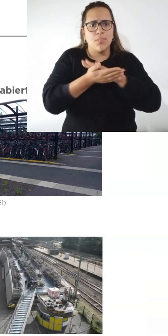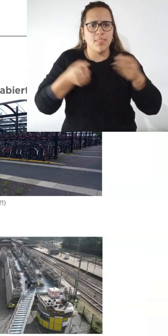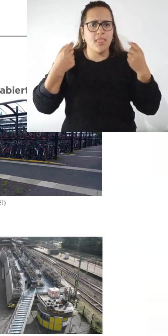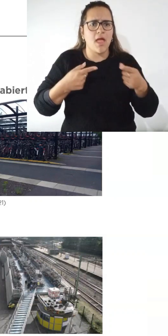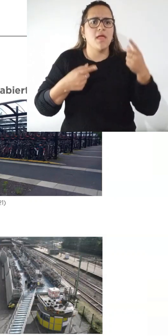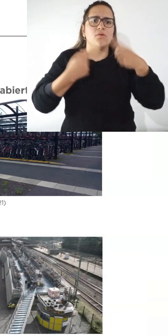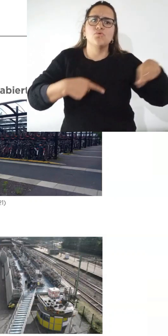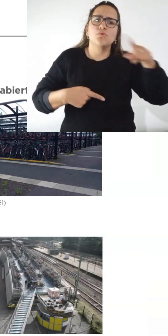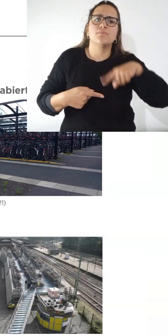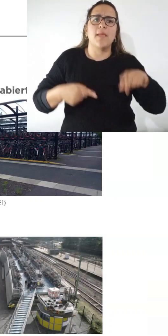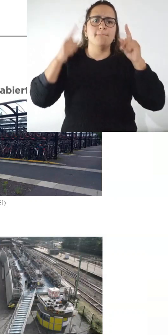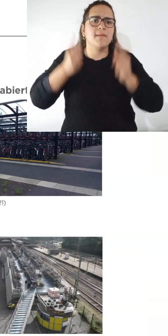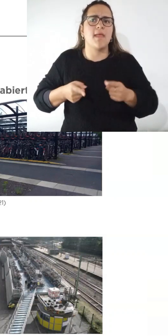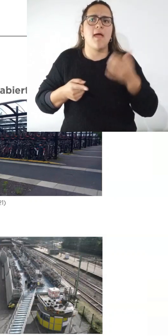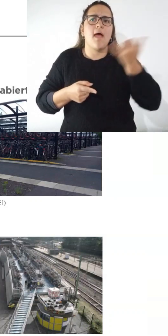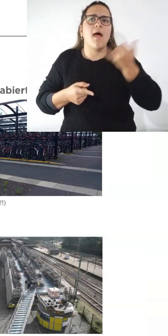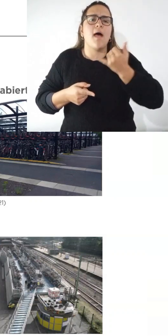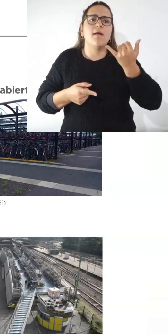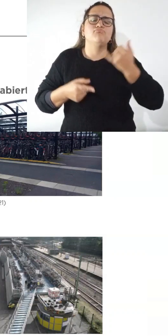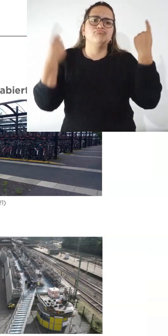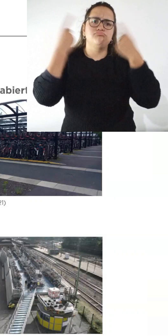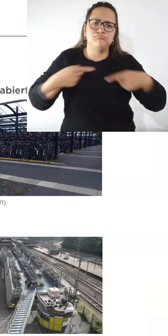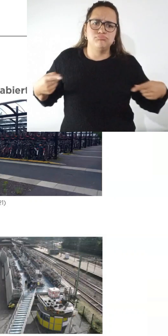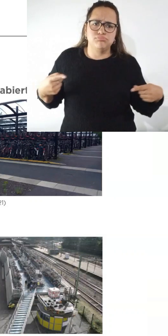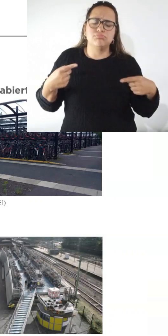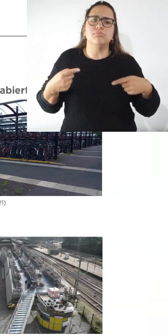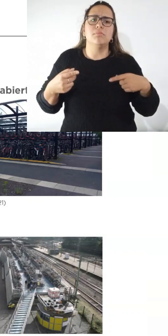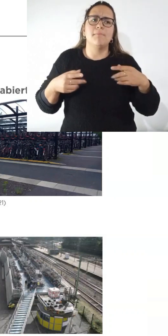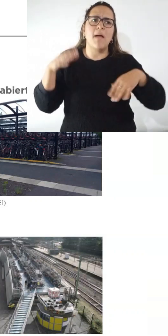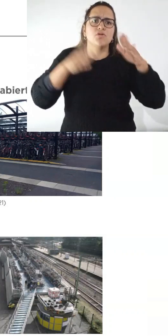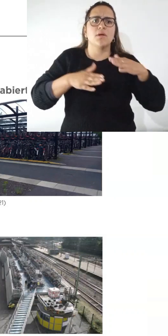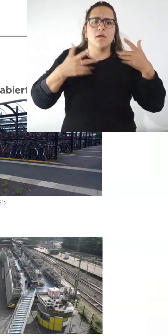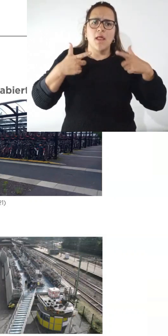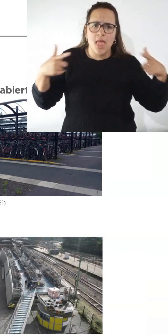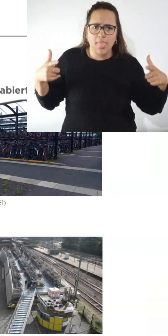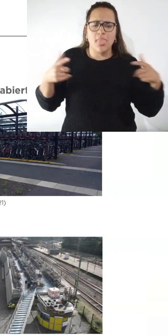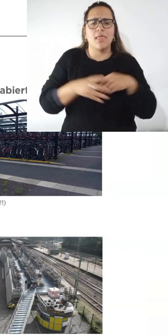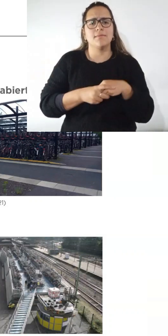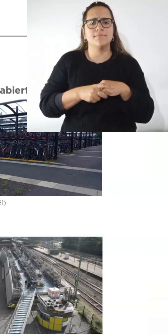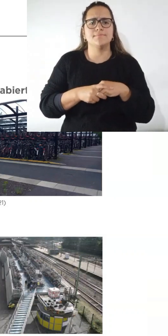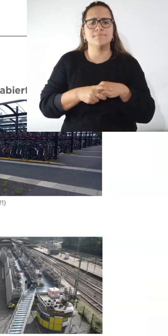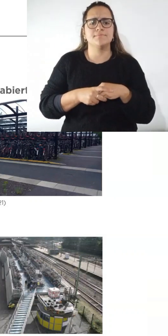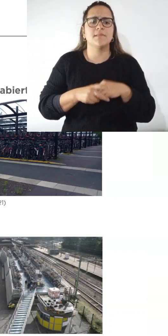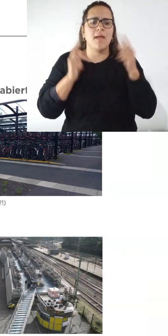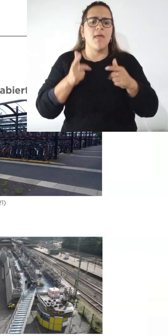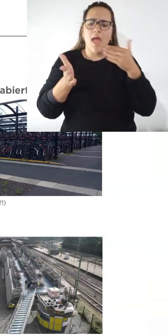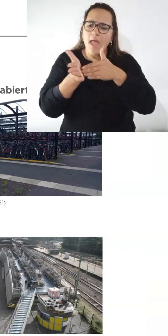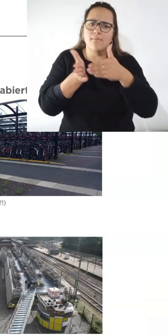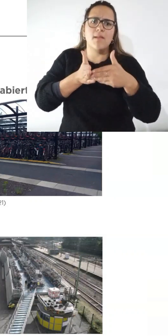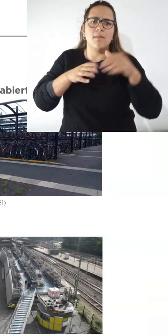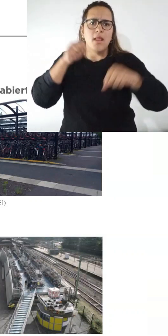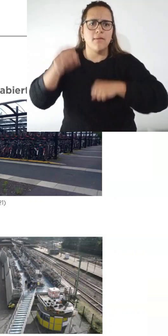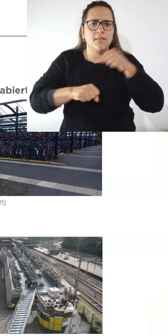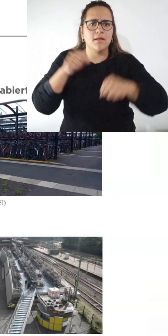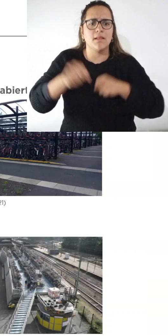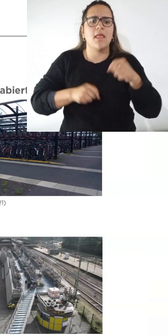de soluciones. Ellos también tienen digamos, en intervención de una mayor escala, tienen